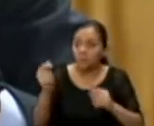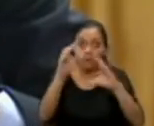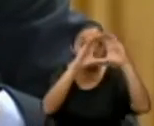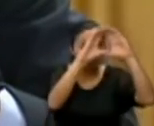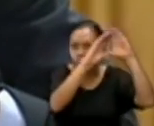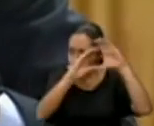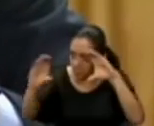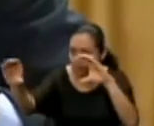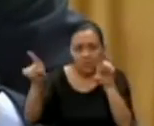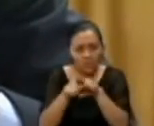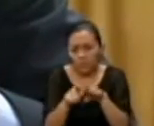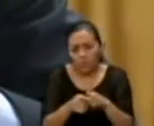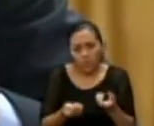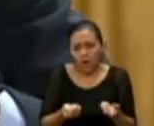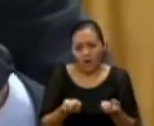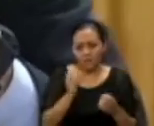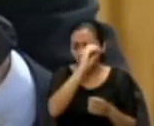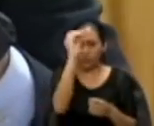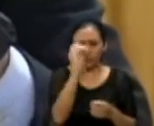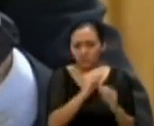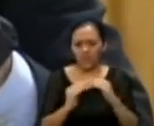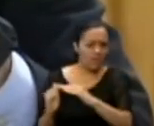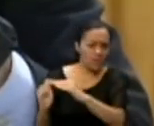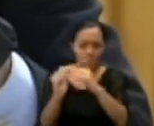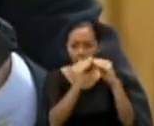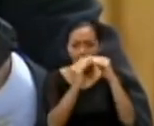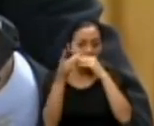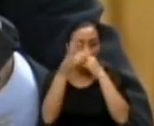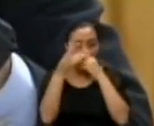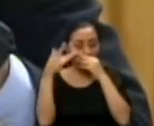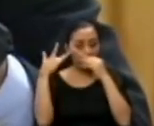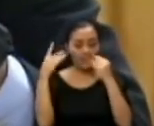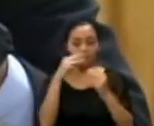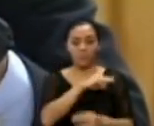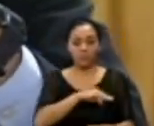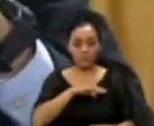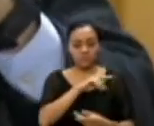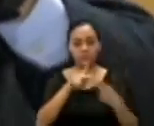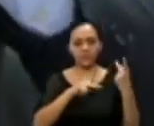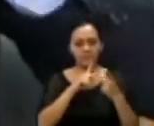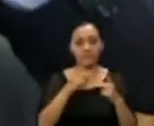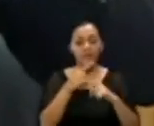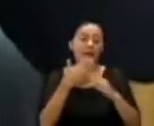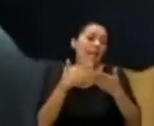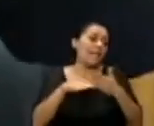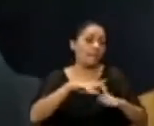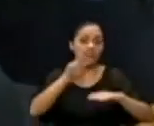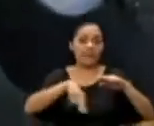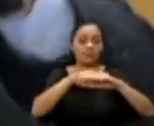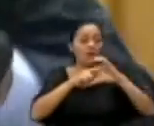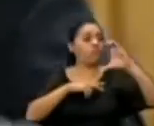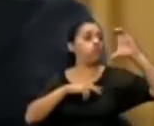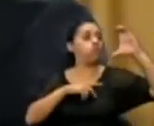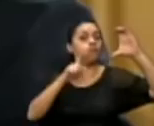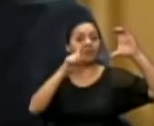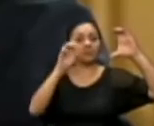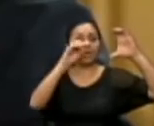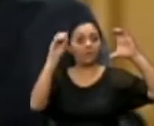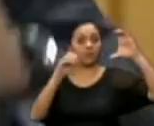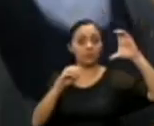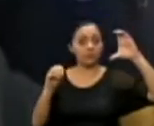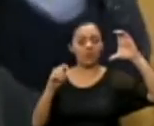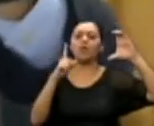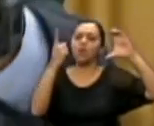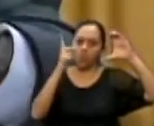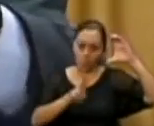petrolero proporcionalmente se da a los municipios a la prefectura entonces ya nosotros en un aumenta 100% el ingreso petrolero